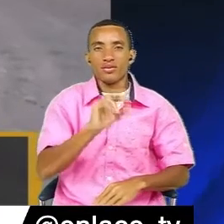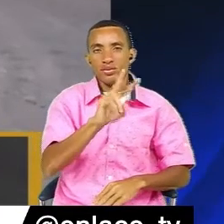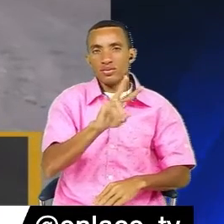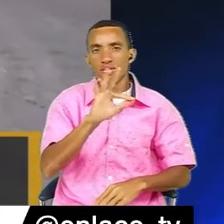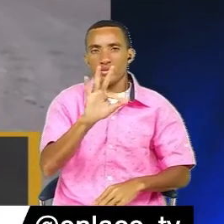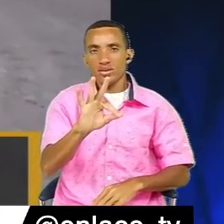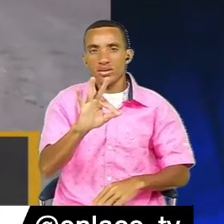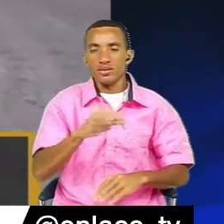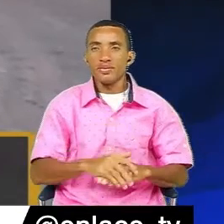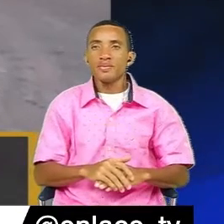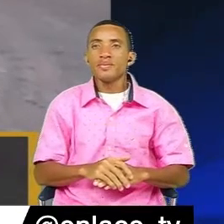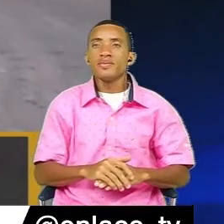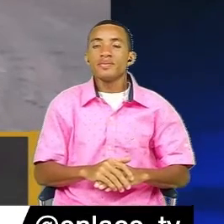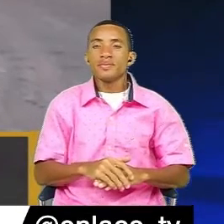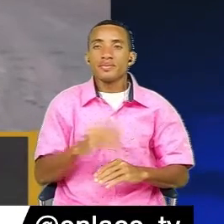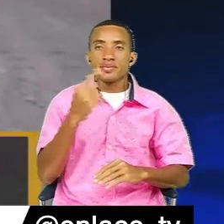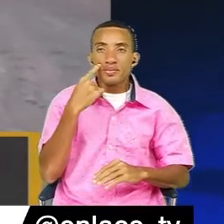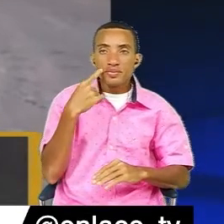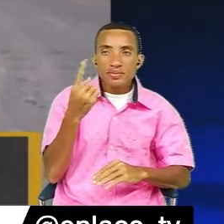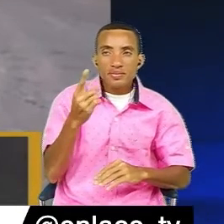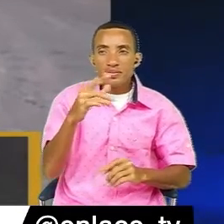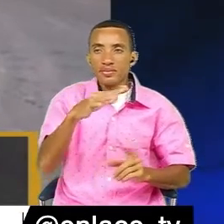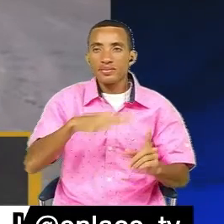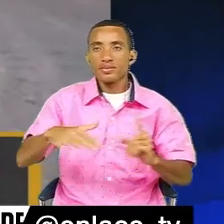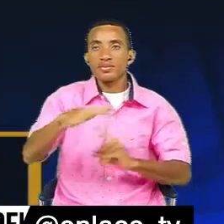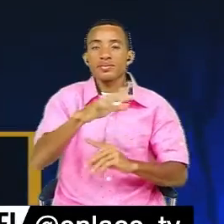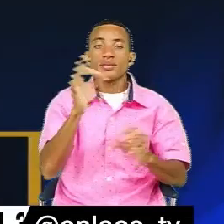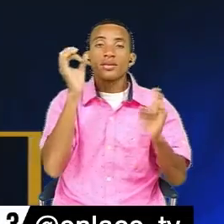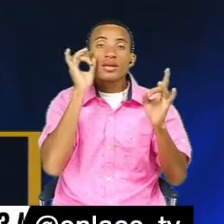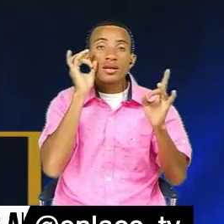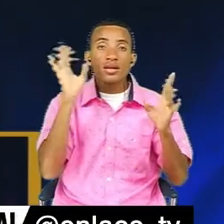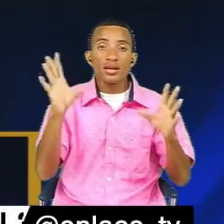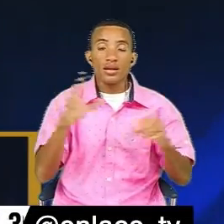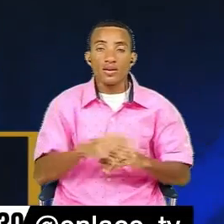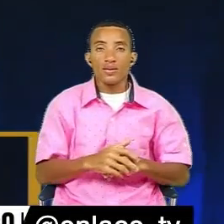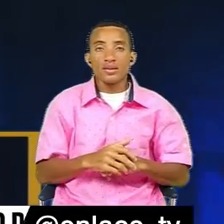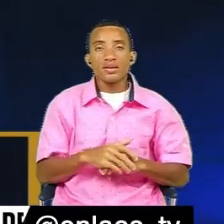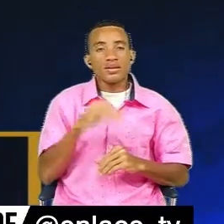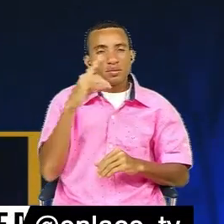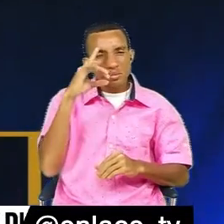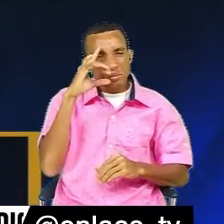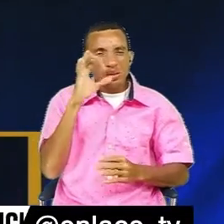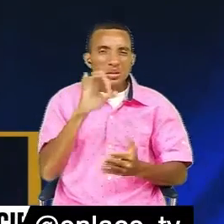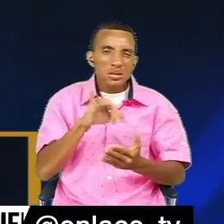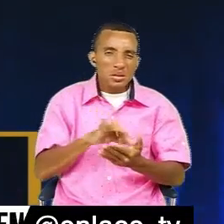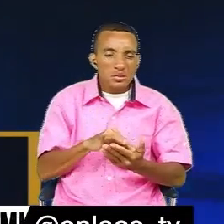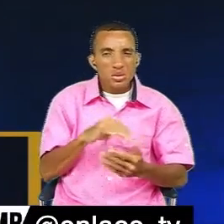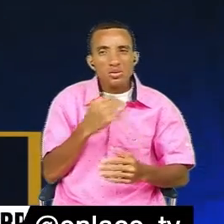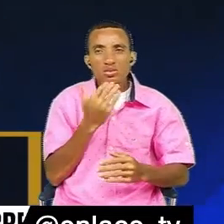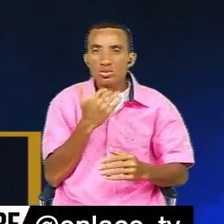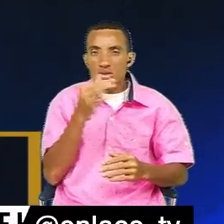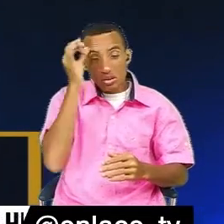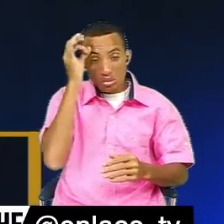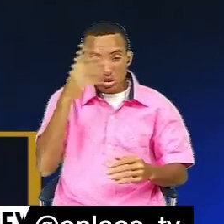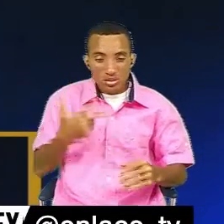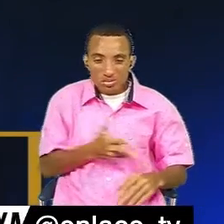Regado. Mirando bien, la situación es grave porque pensamos algunas hipótesis que se creen de pronto el mal estado de la